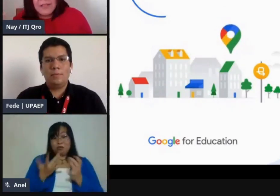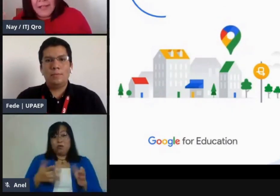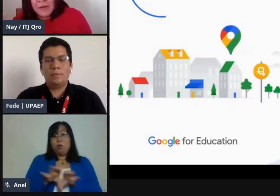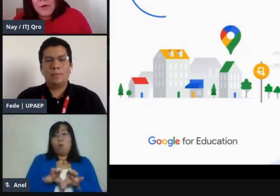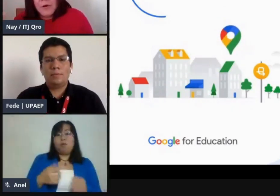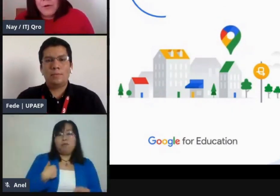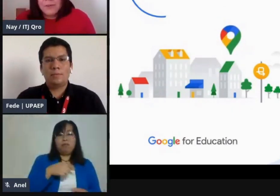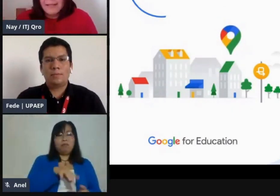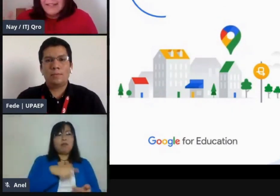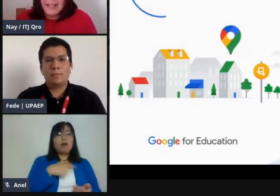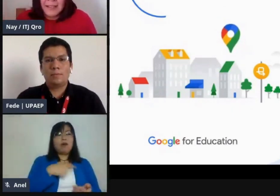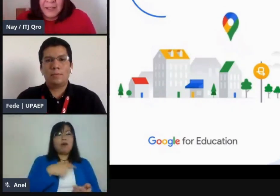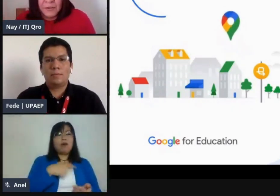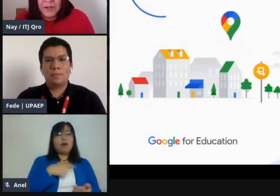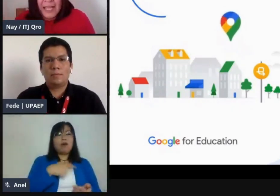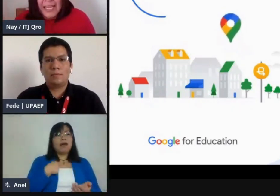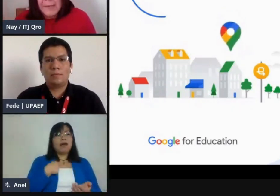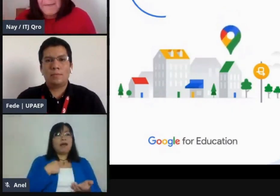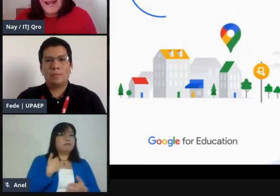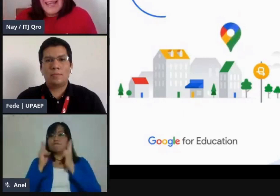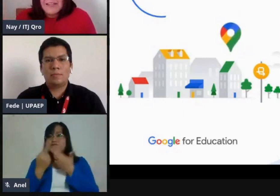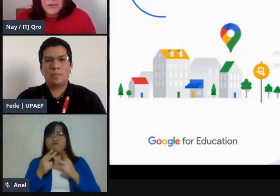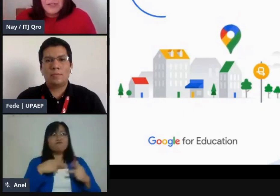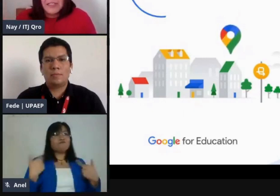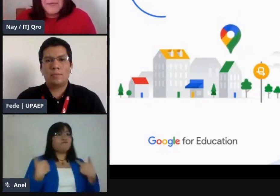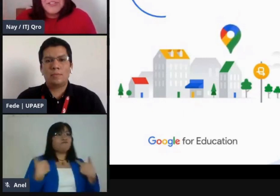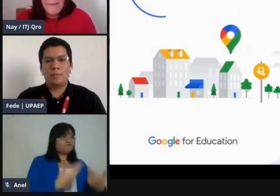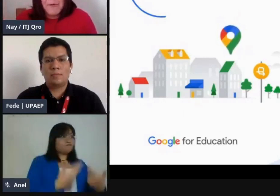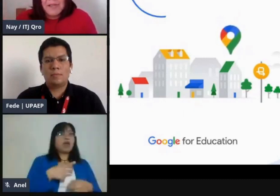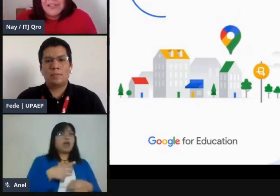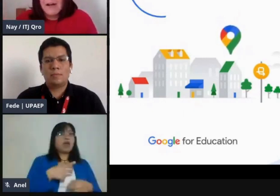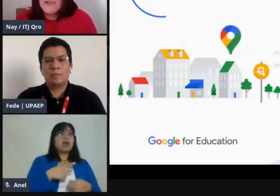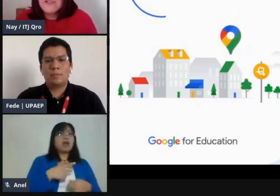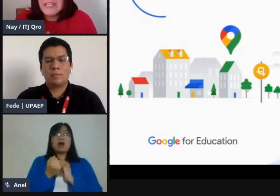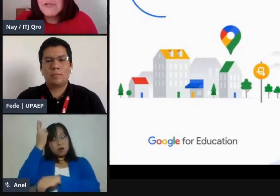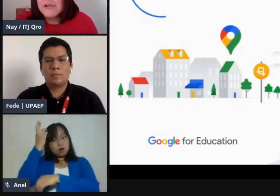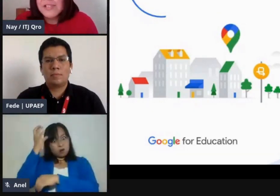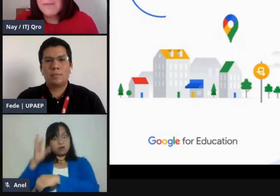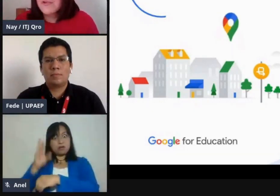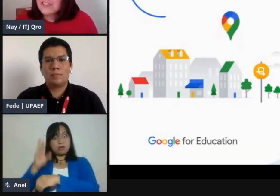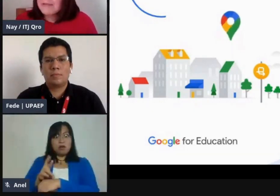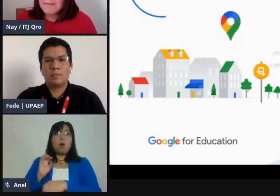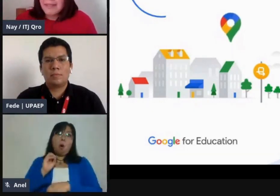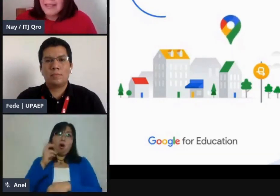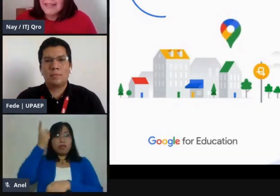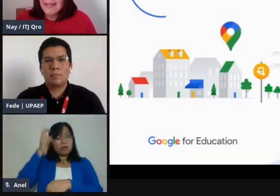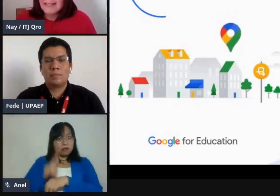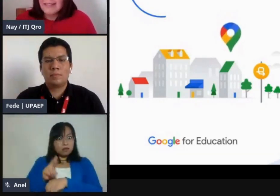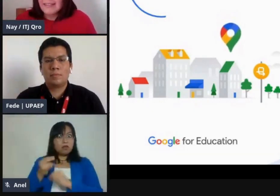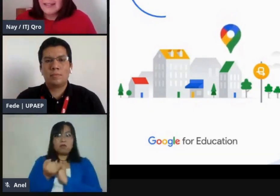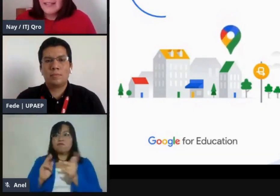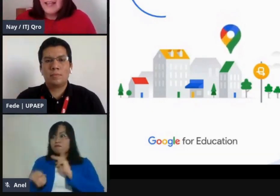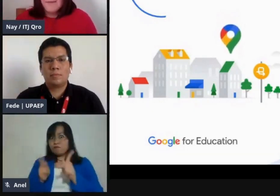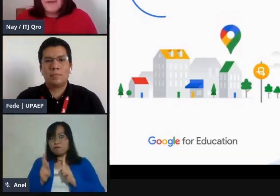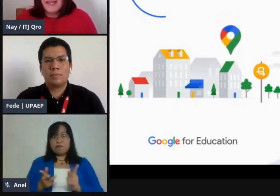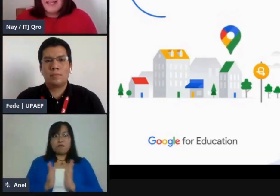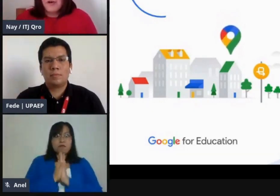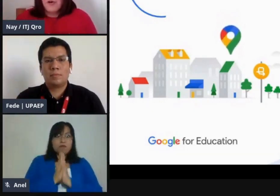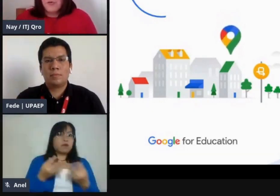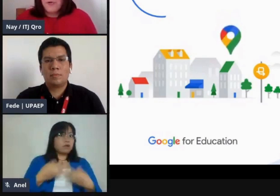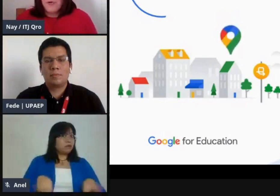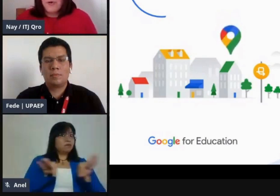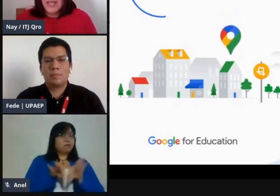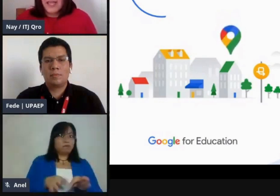contactes al coordinador o contactes al director. Y para esto tenemos que aprovechar los vínculos que posiblemente ya existen,